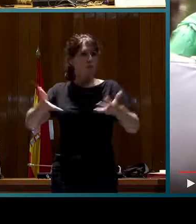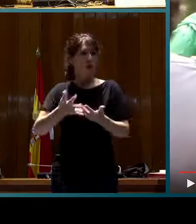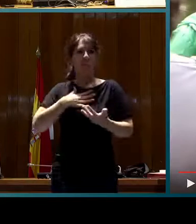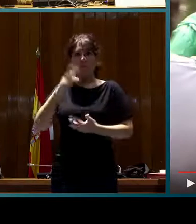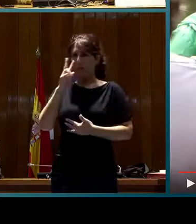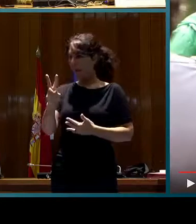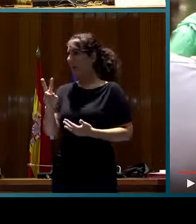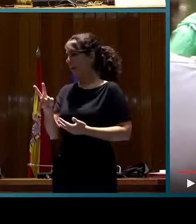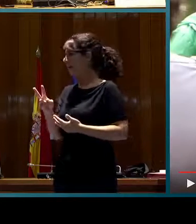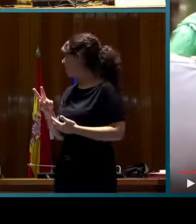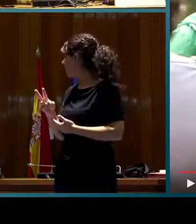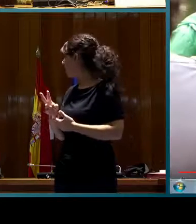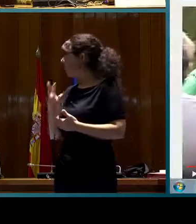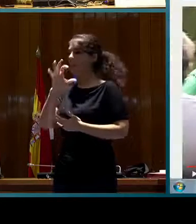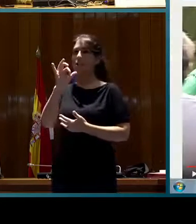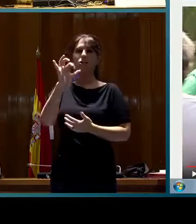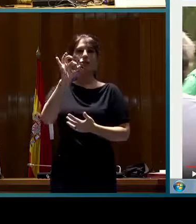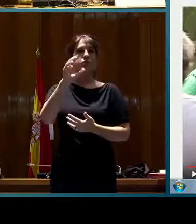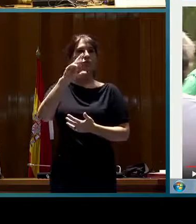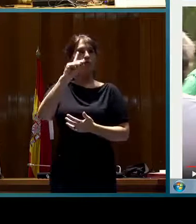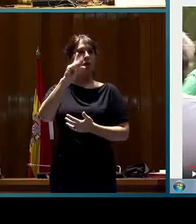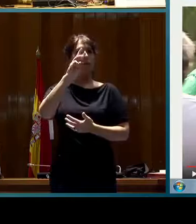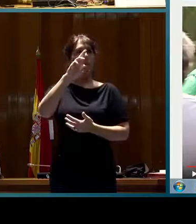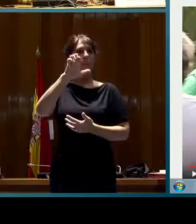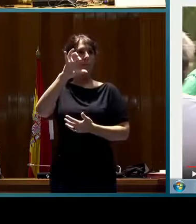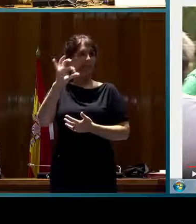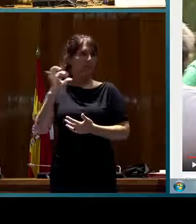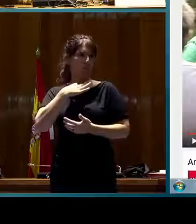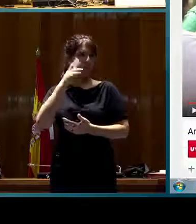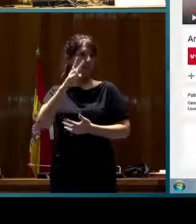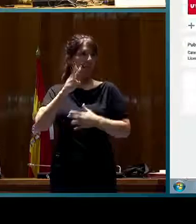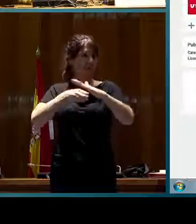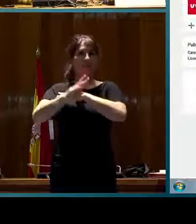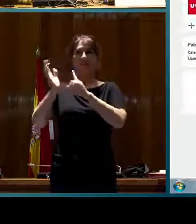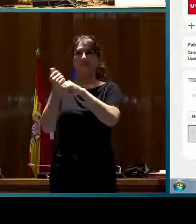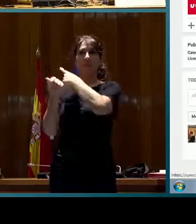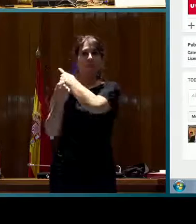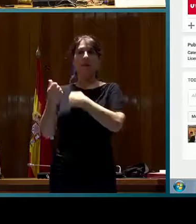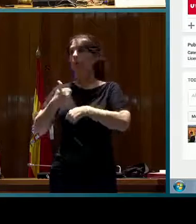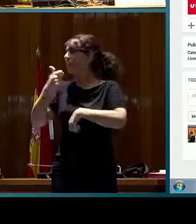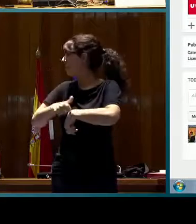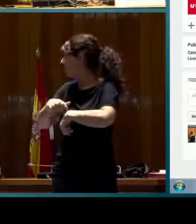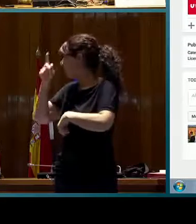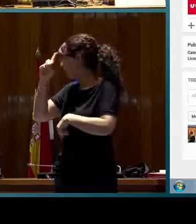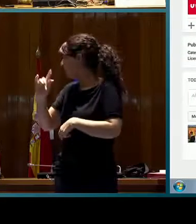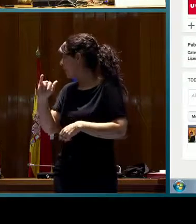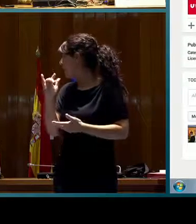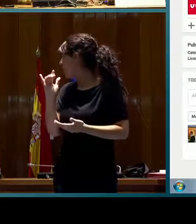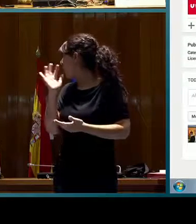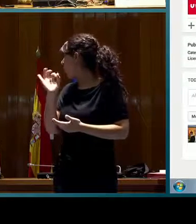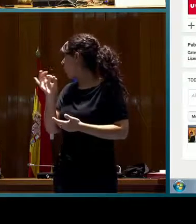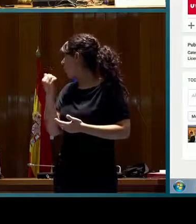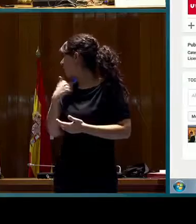Vic, Sorprès. No sé si hay más tiempo, ya pasamos al turno de